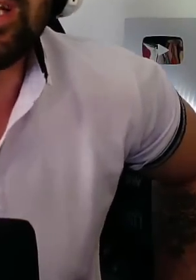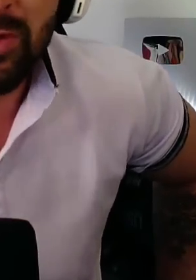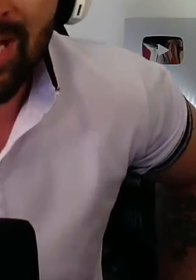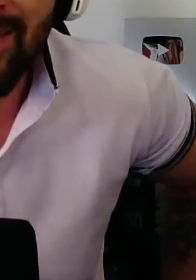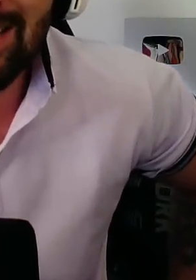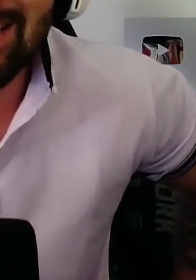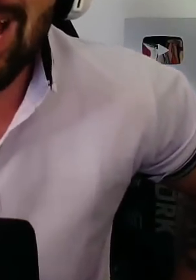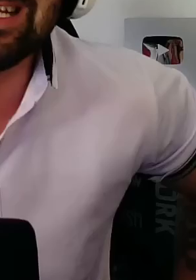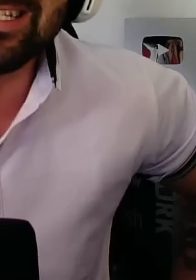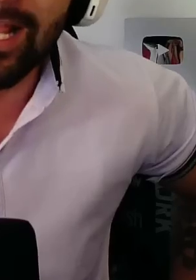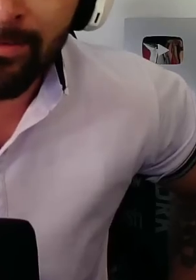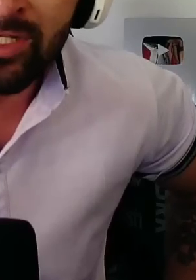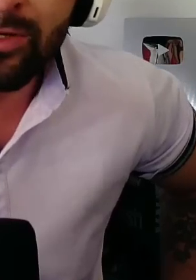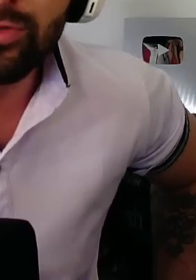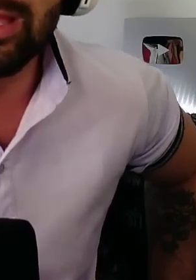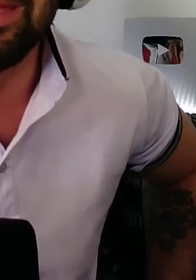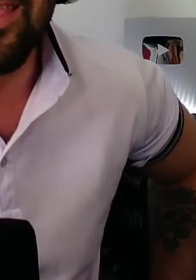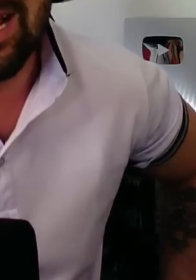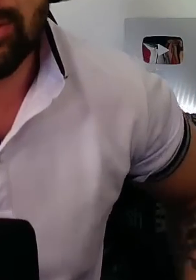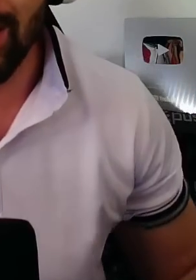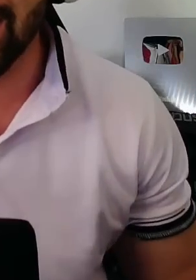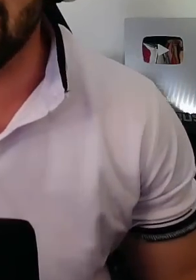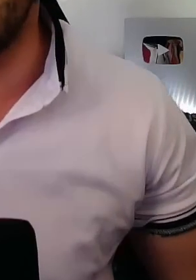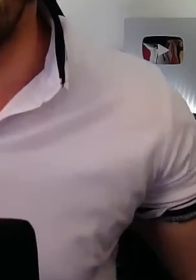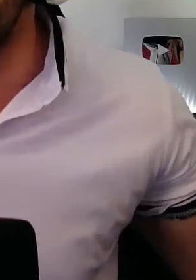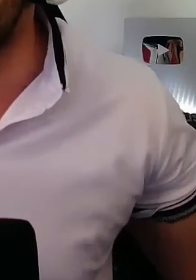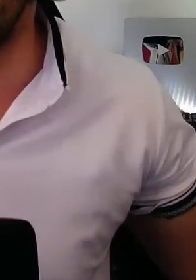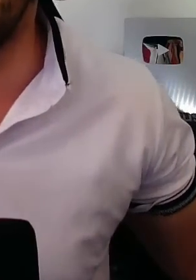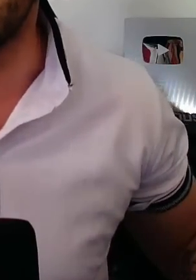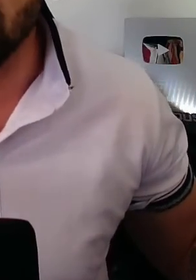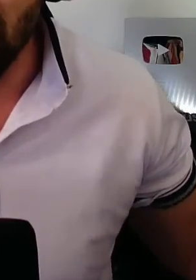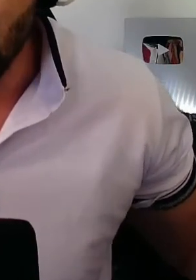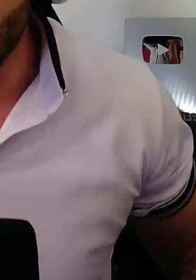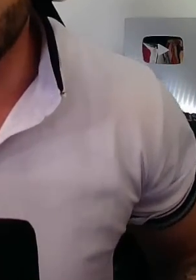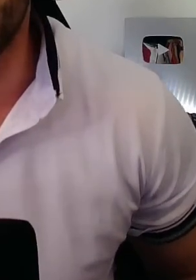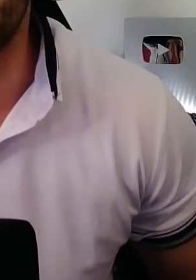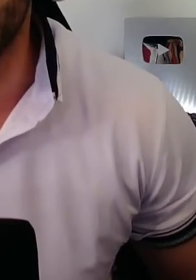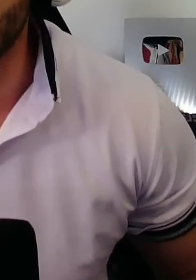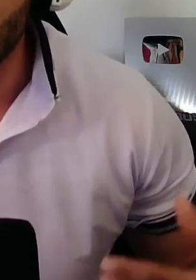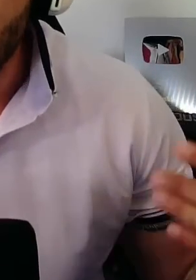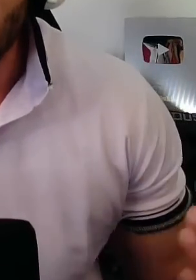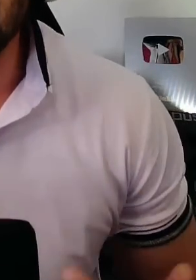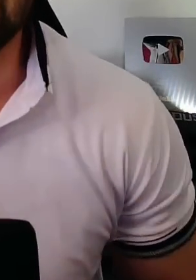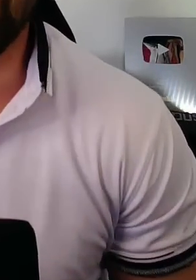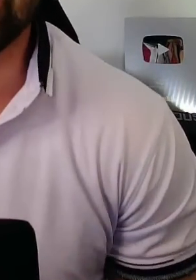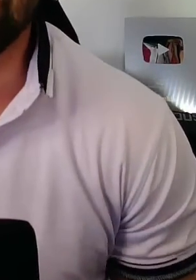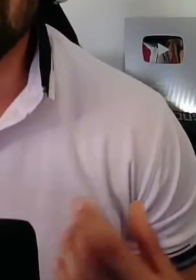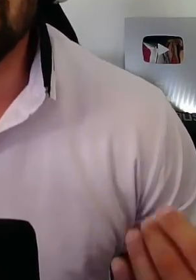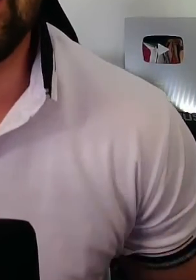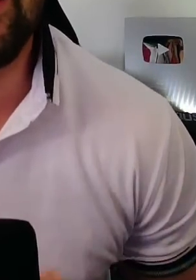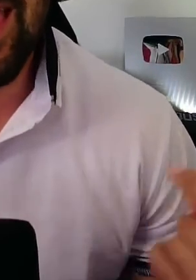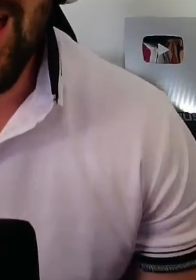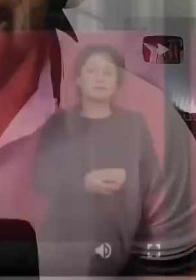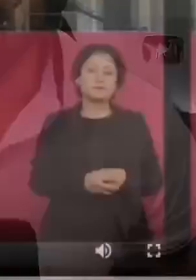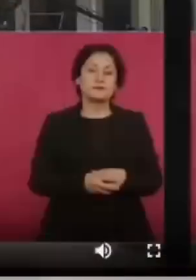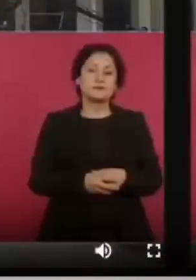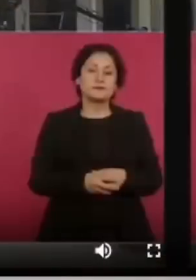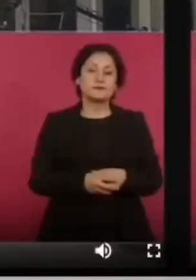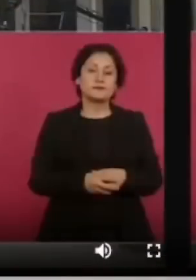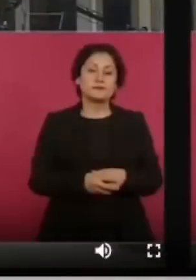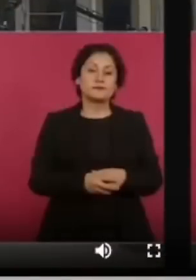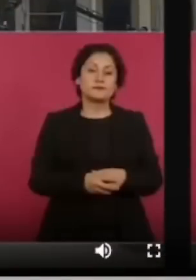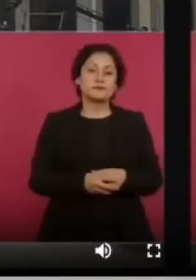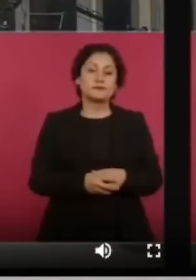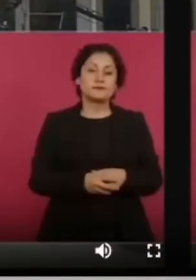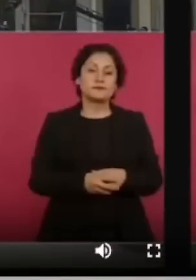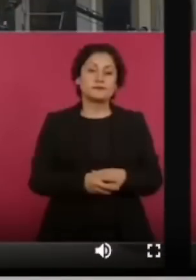y sus líderes al servicio justamente de las oligarquías los conocemos los conocemos y es por eso que el presidente adelanta que